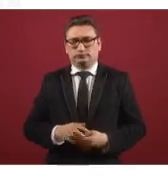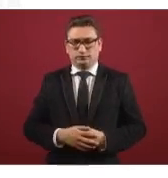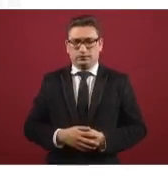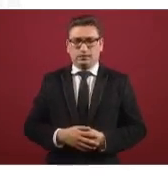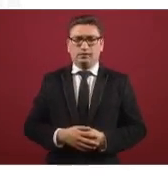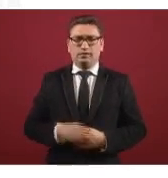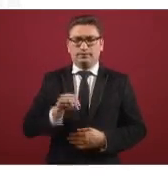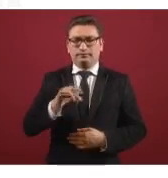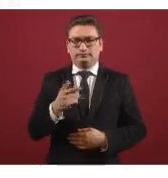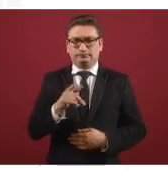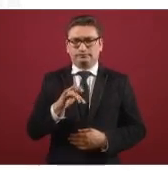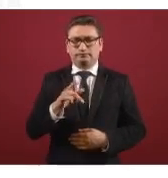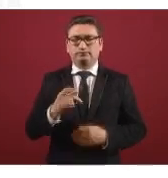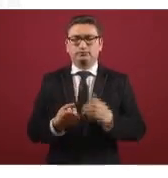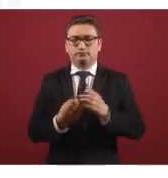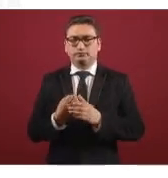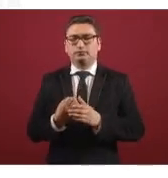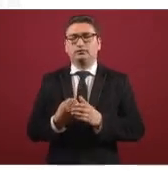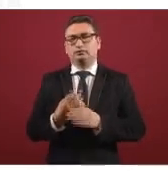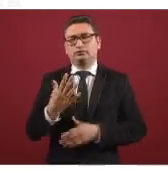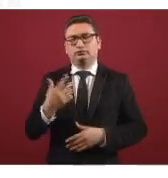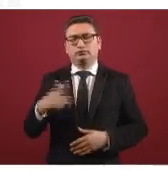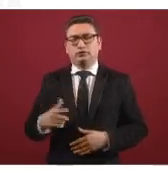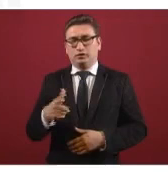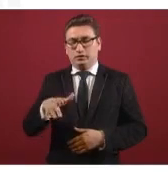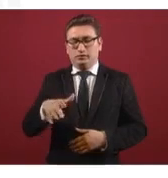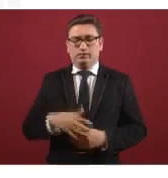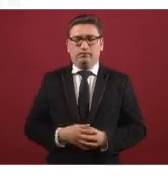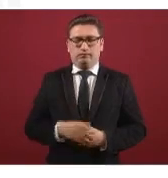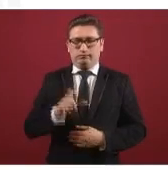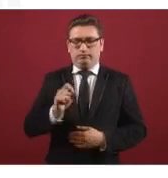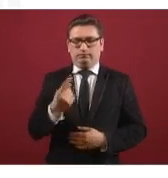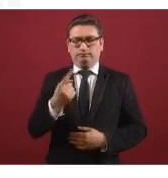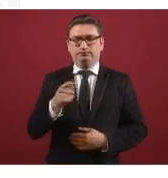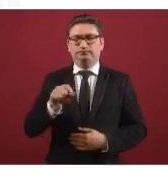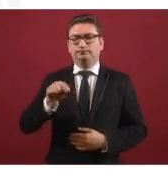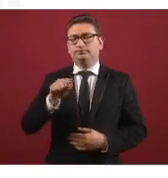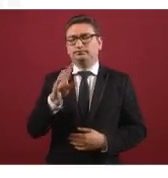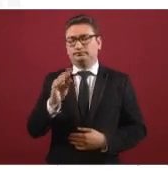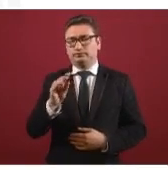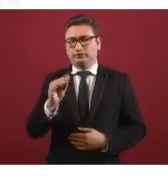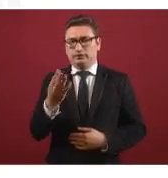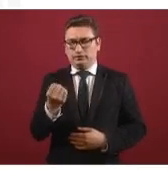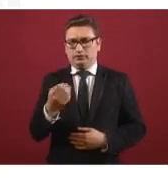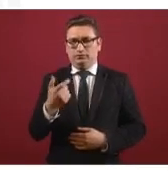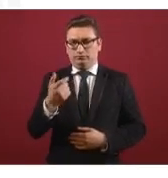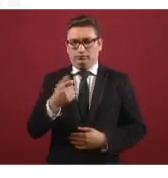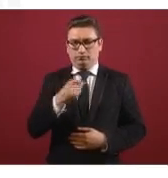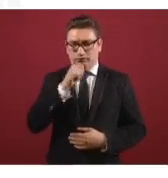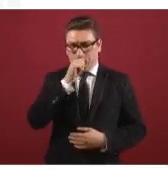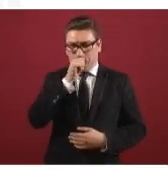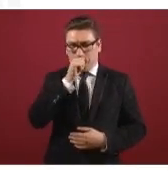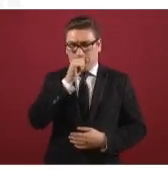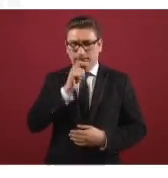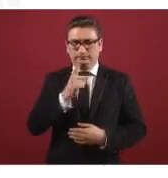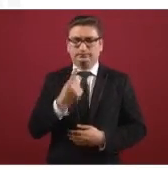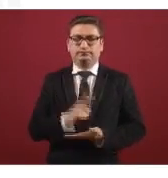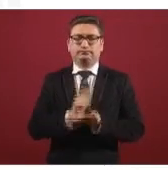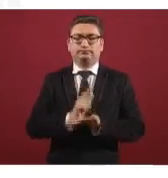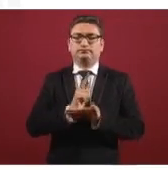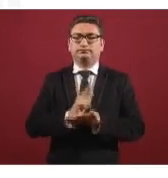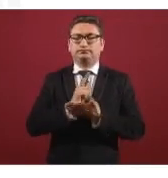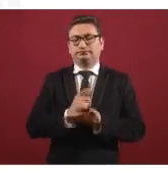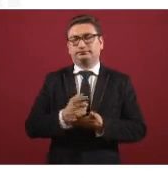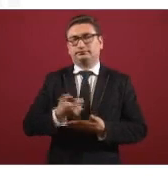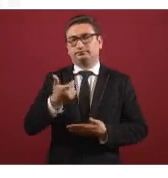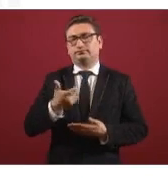Miguel de Cervantes, en León, Guanajuato, a 21 pesos 99 centavos por litro. Es el margen